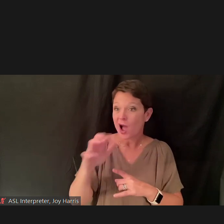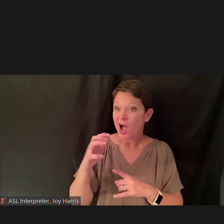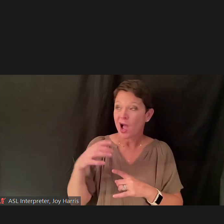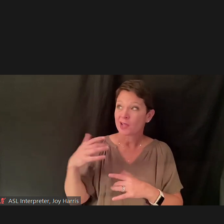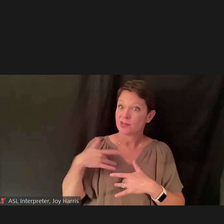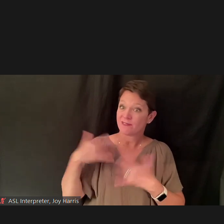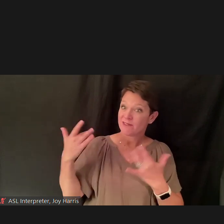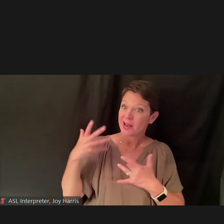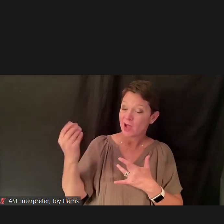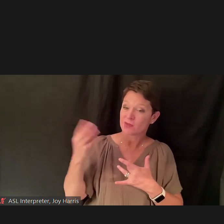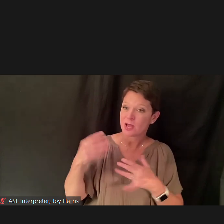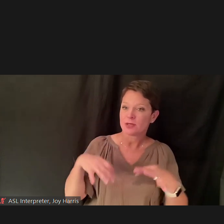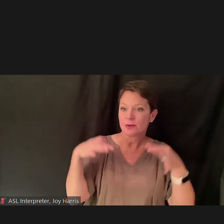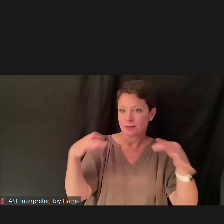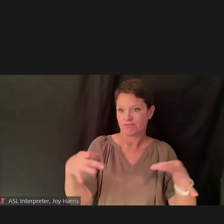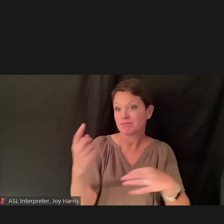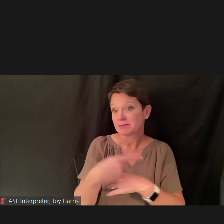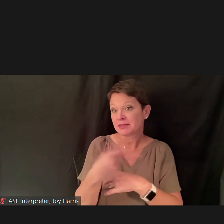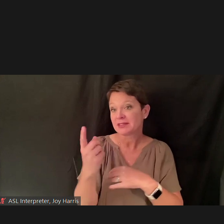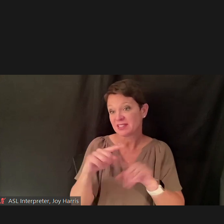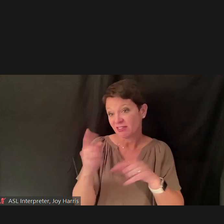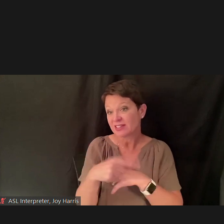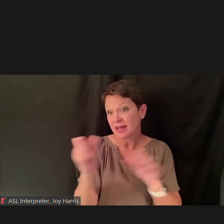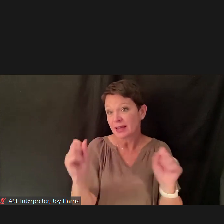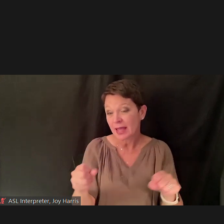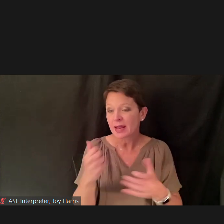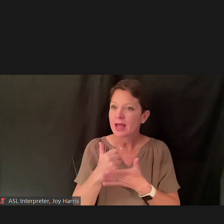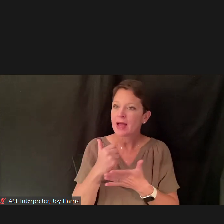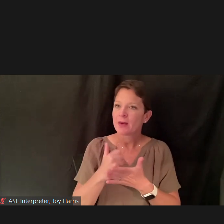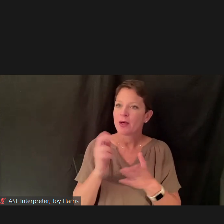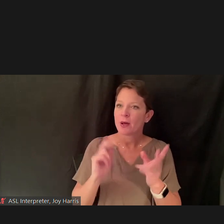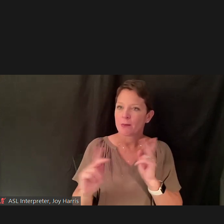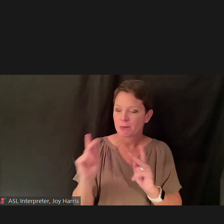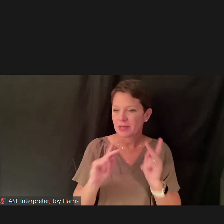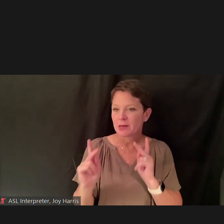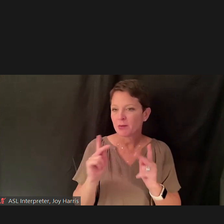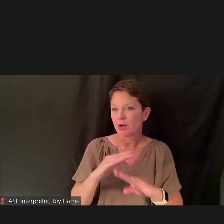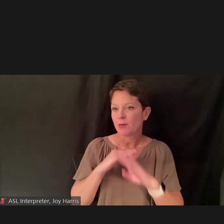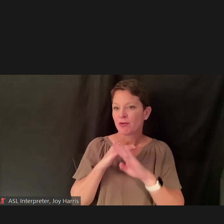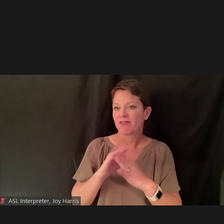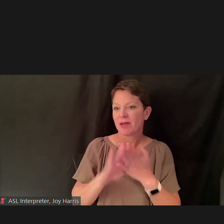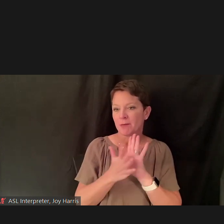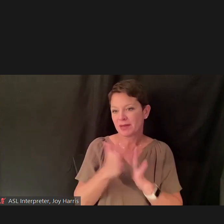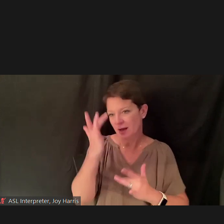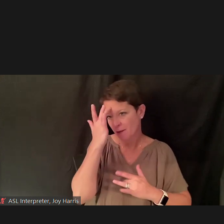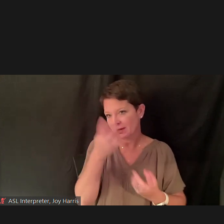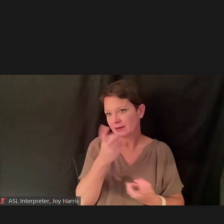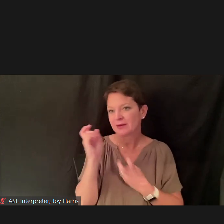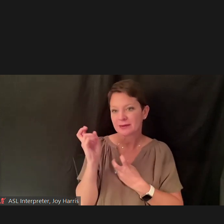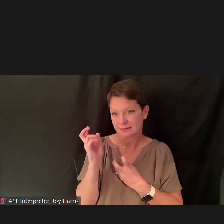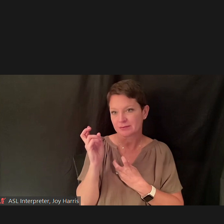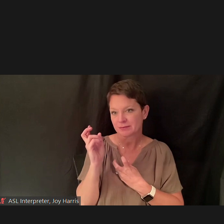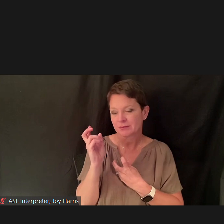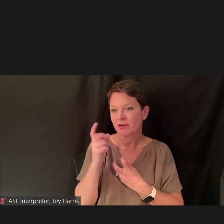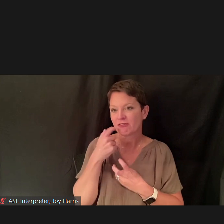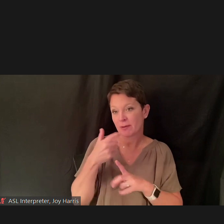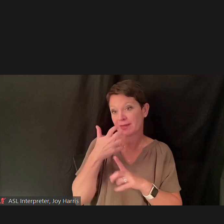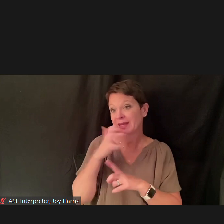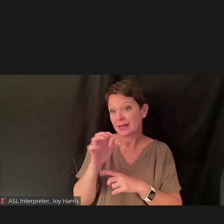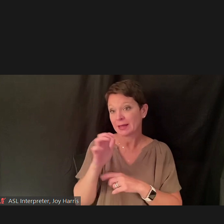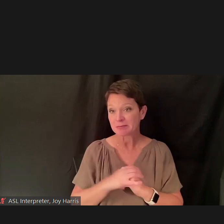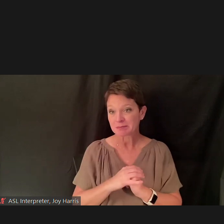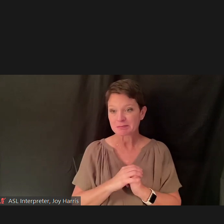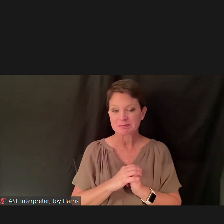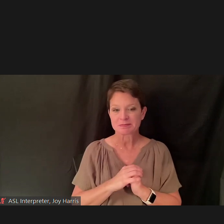alterno si es que el día está muy caliente para tener un evento al aire libre. Esto evitará